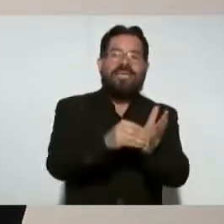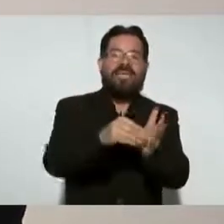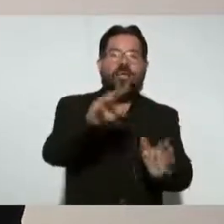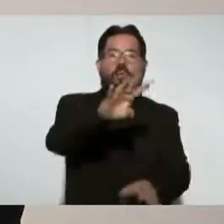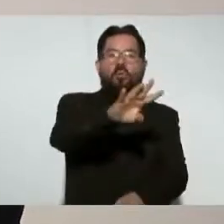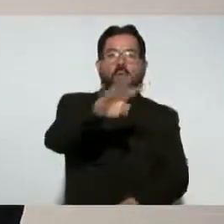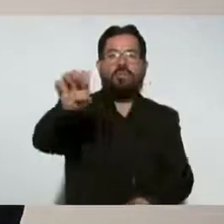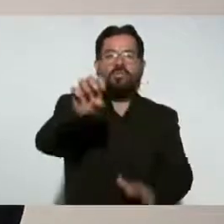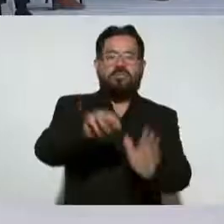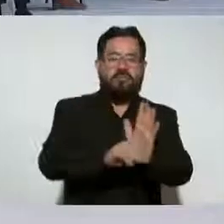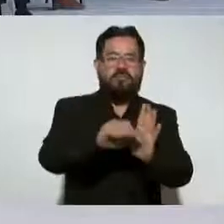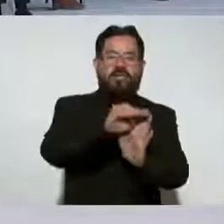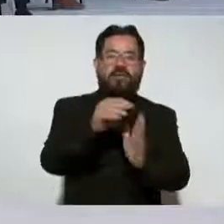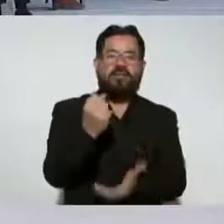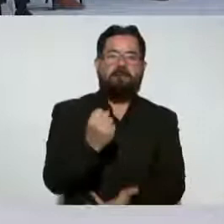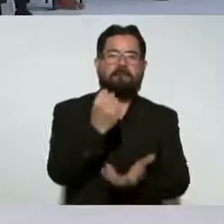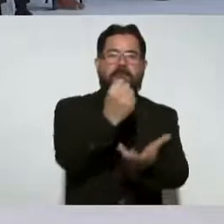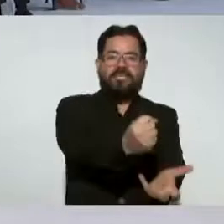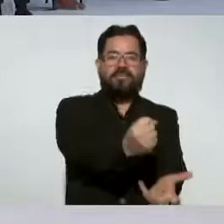1.400 millones de pesos.